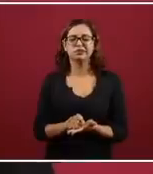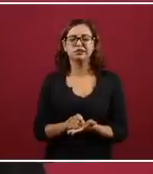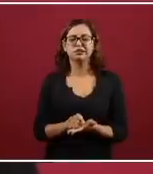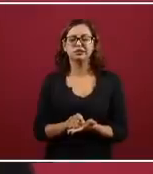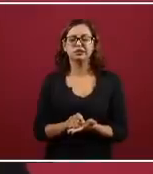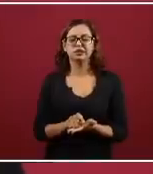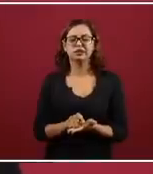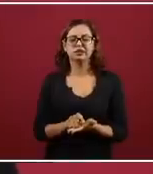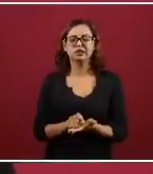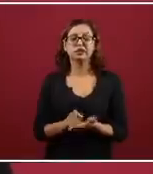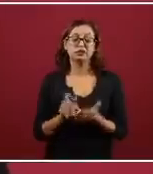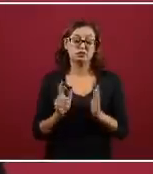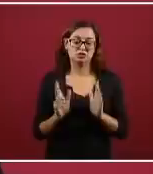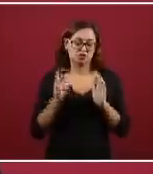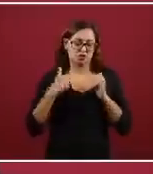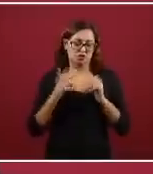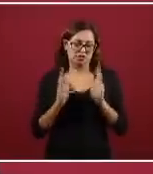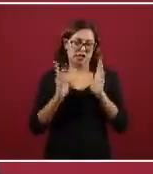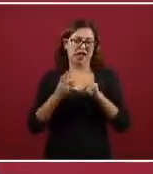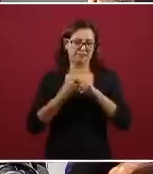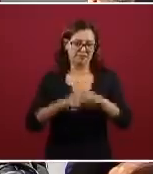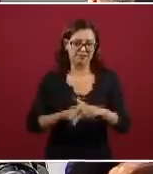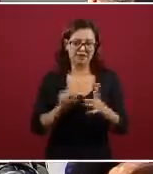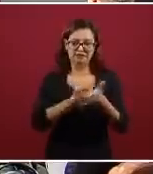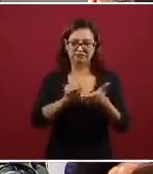o ya empecé a hacerlo, pero